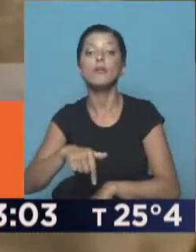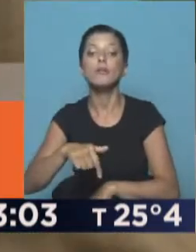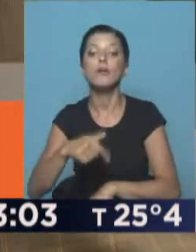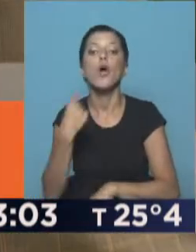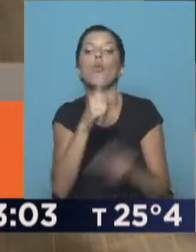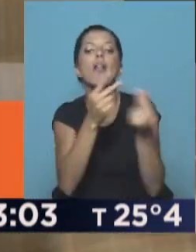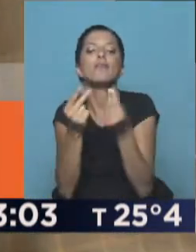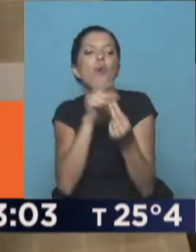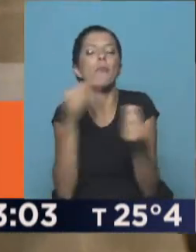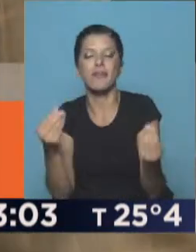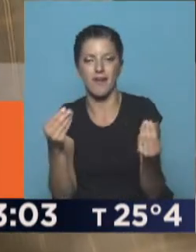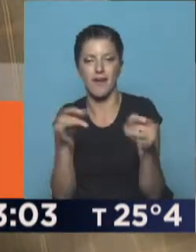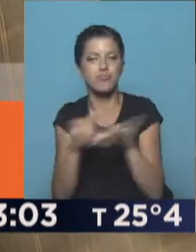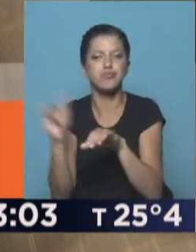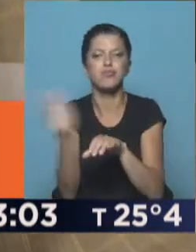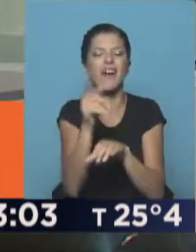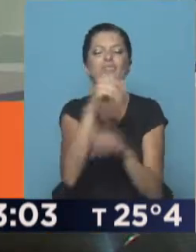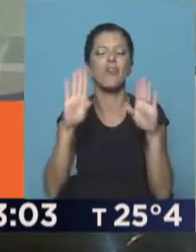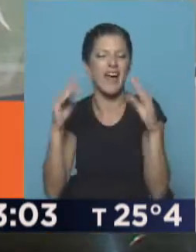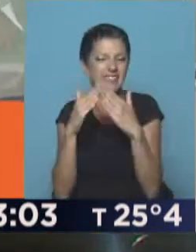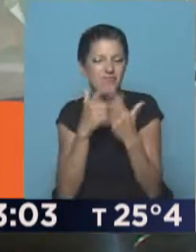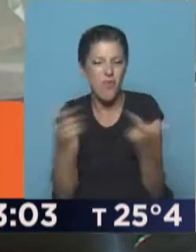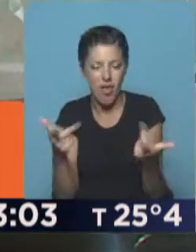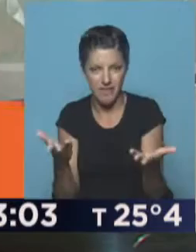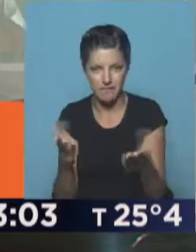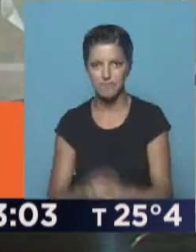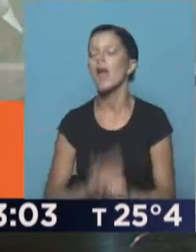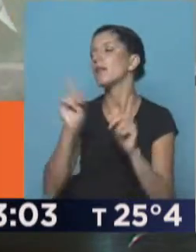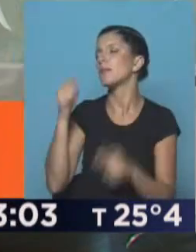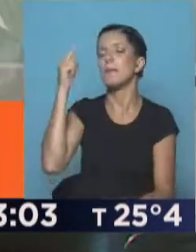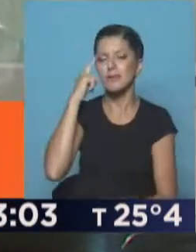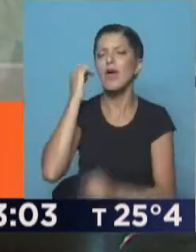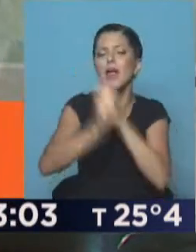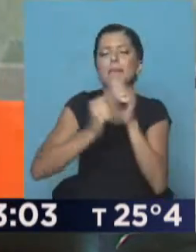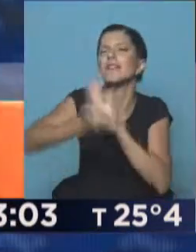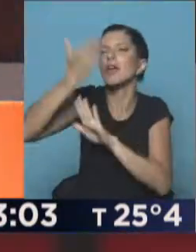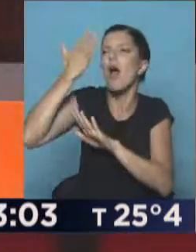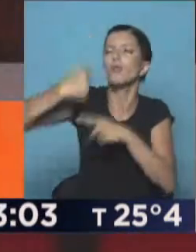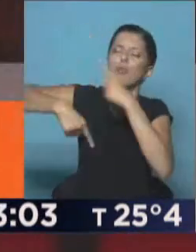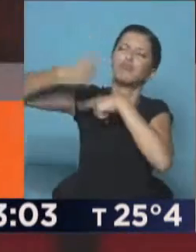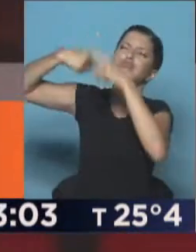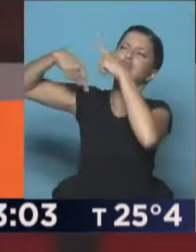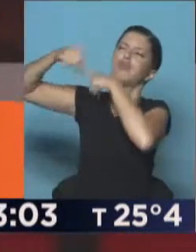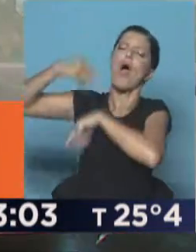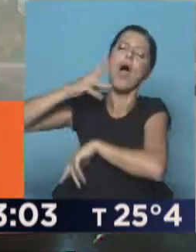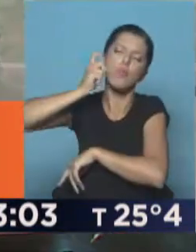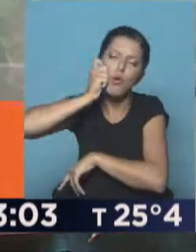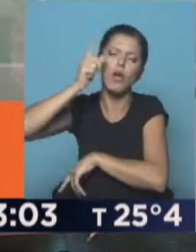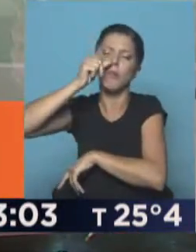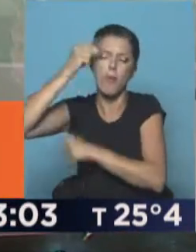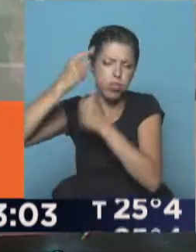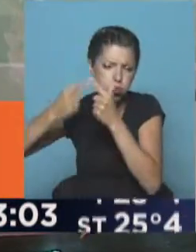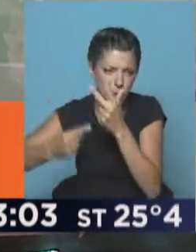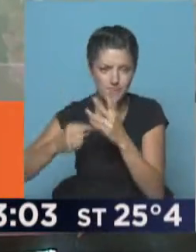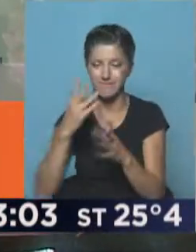tendrías vos una máquina de escribir en tu casa? Sí, pero además el sueño ese de seguir en la fábrica en que estaba tu padre y tu abuelo, eso es lo que se terminó, ¿no? Bueno, una